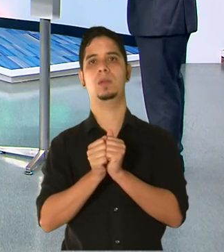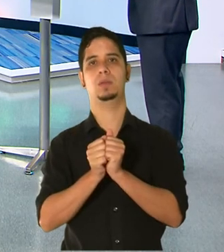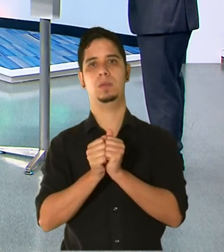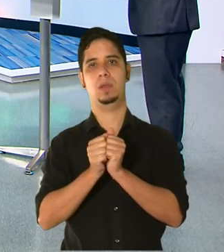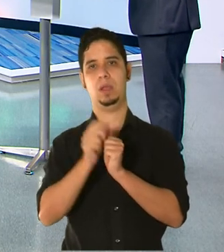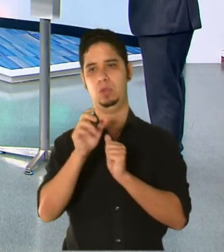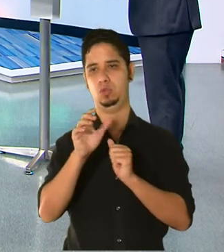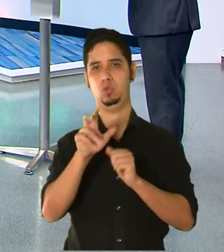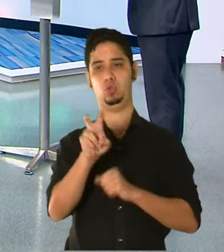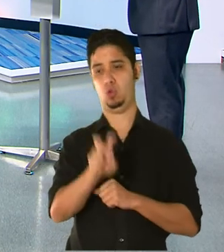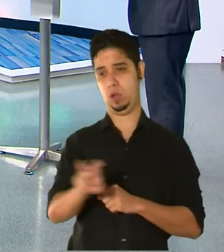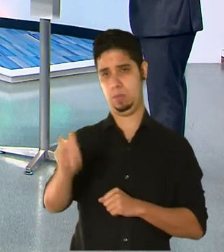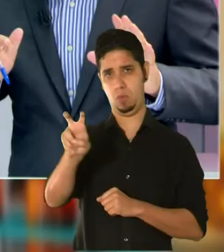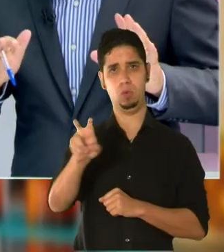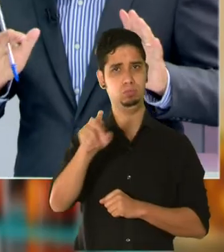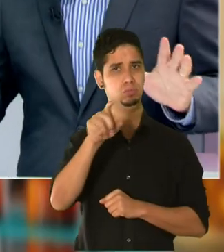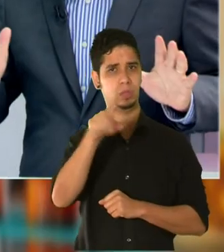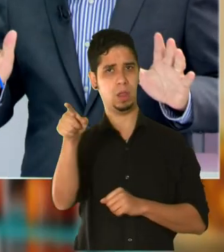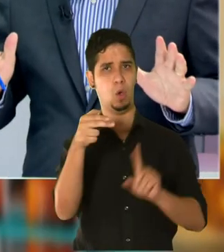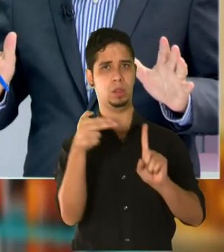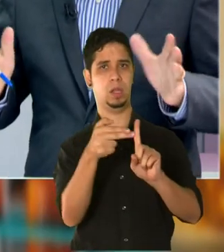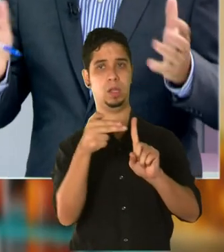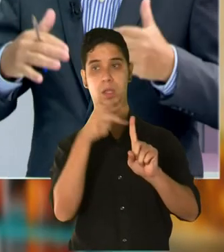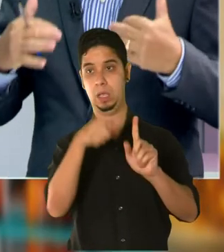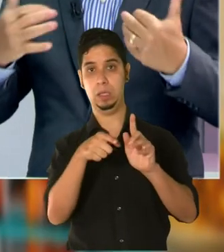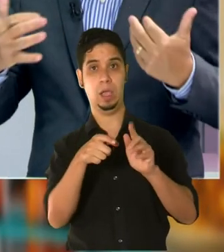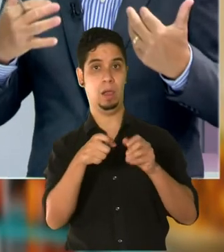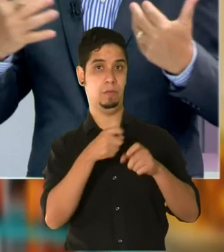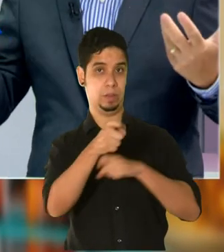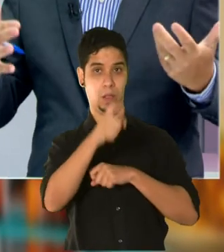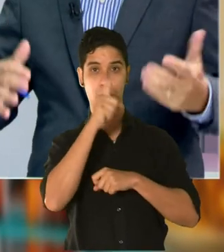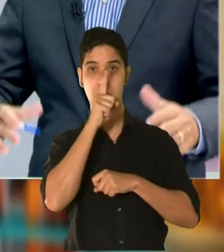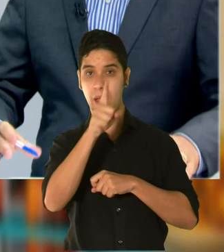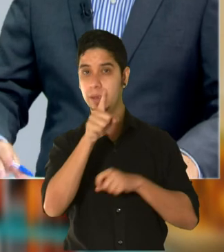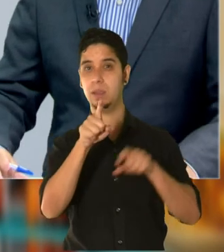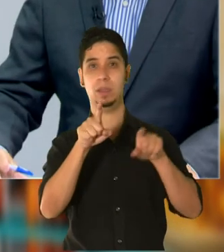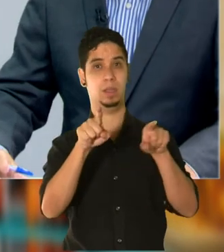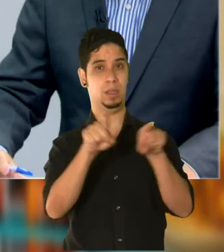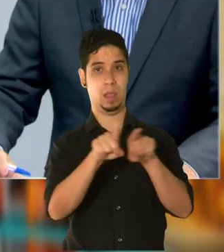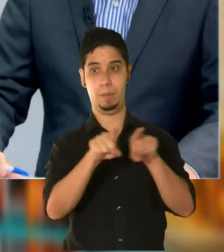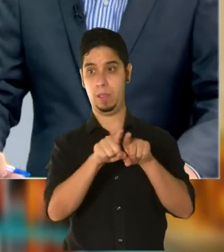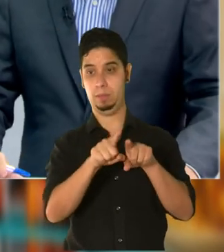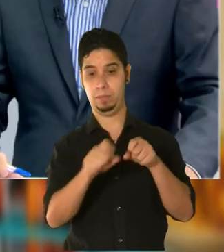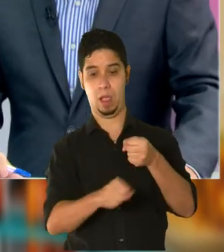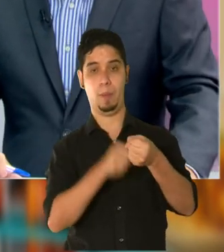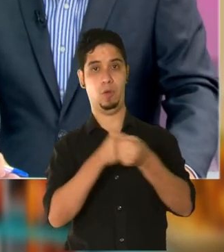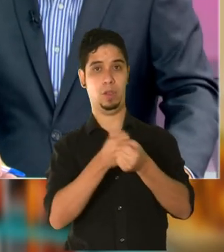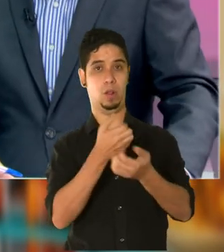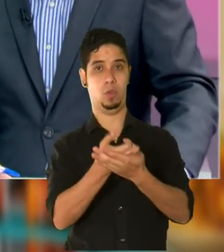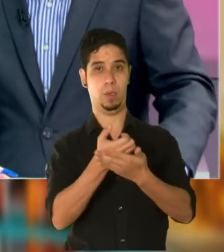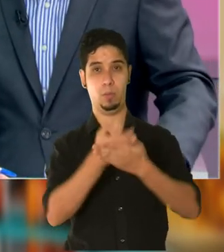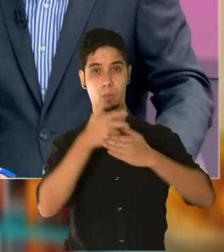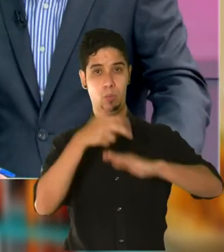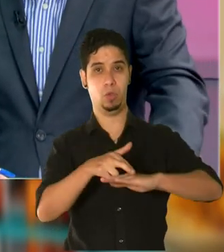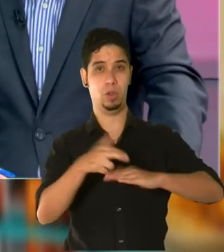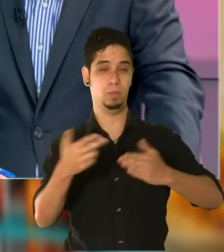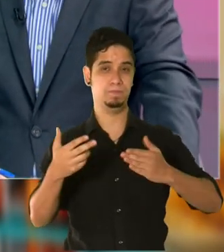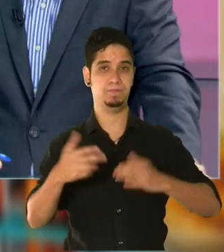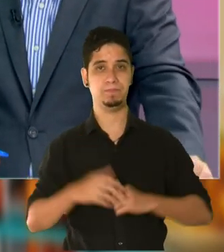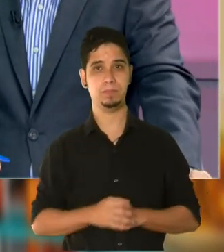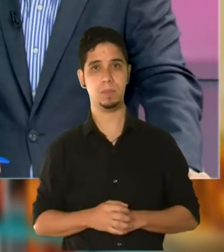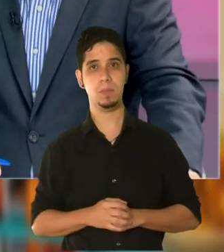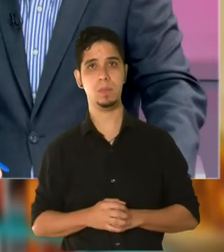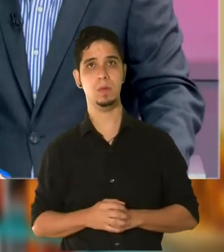con el turismo que ha sido sumamente afectado y que también representa ingresos para el país y